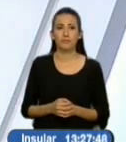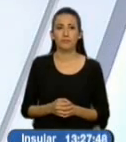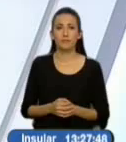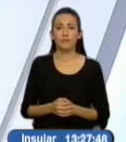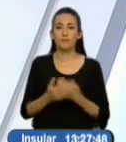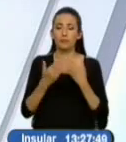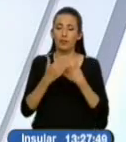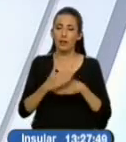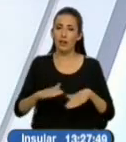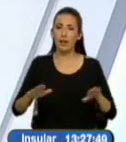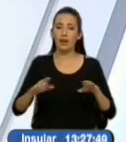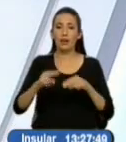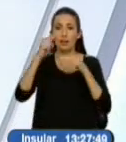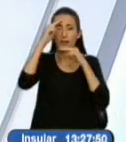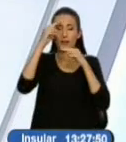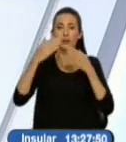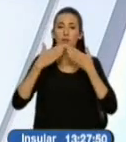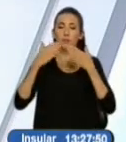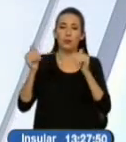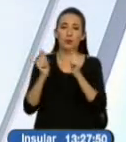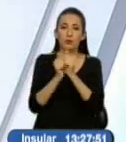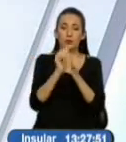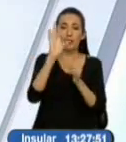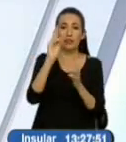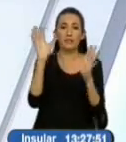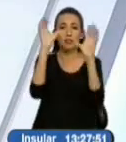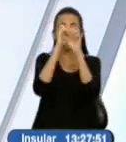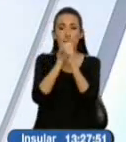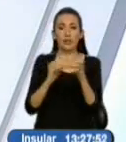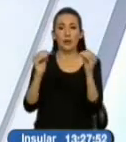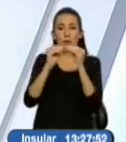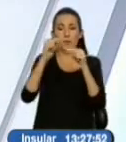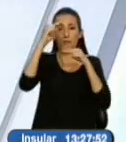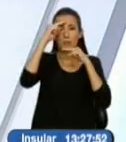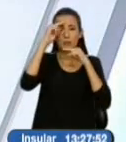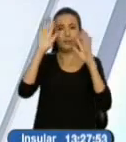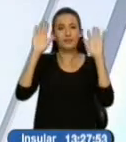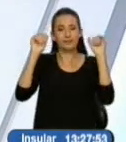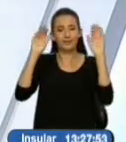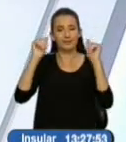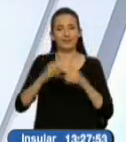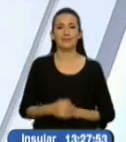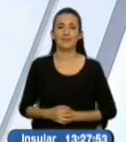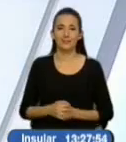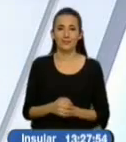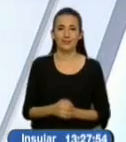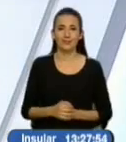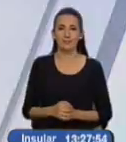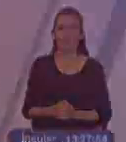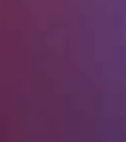Bien, aquí finalizamos. Muchísimas gracias por su compañía. 7 de la noche compartimos más noticias con ustedes. Pasen bien.